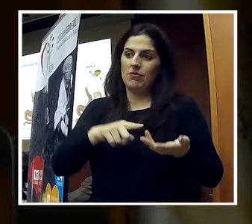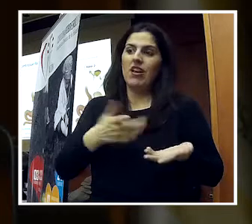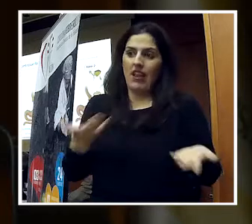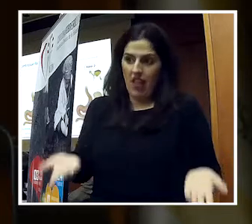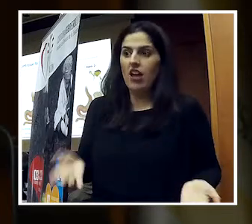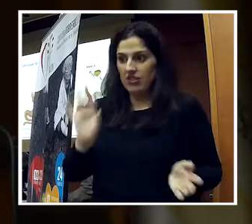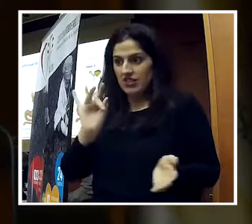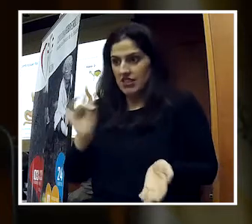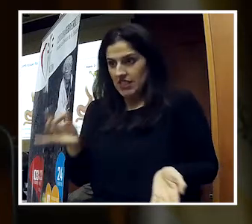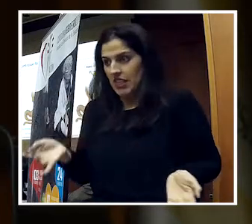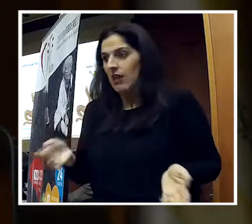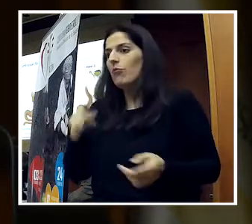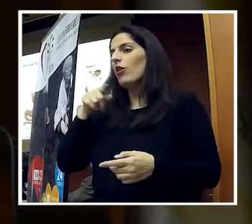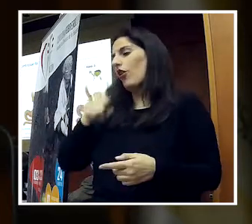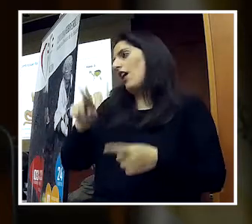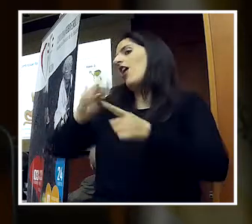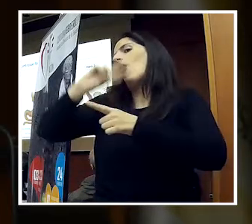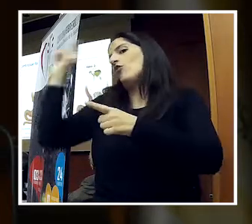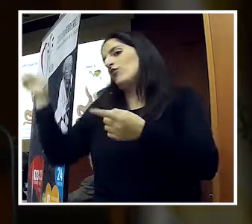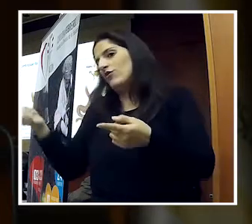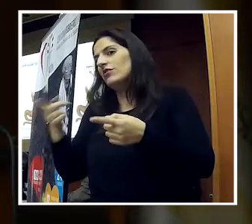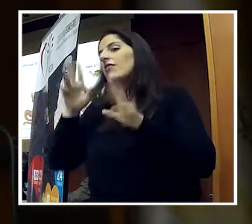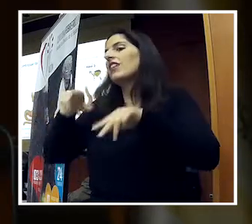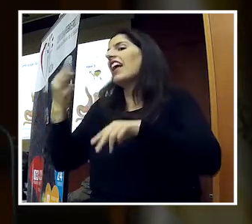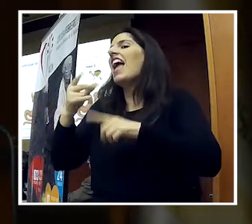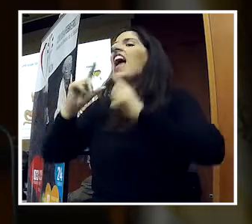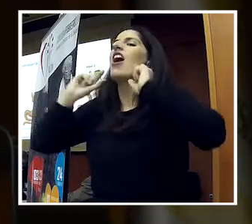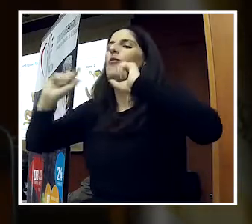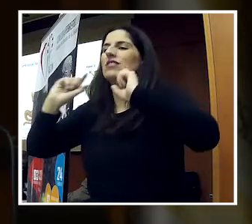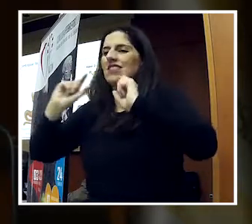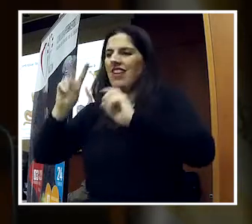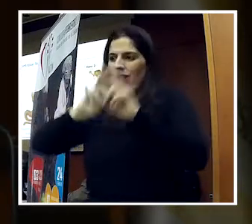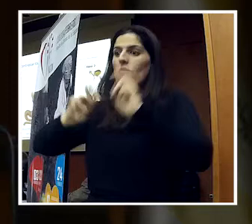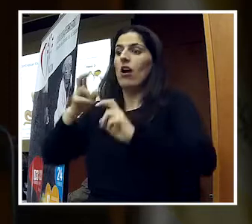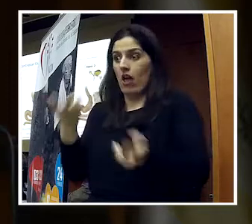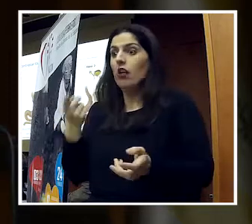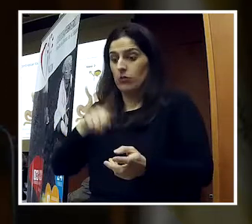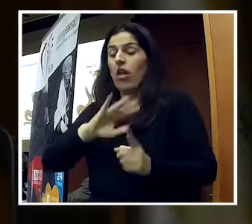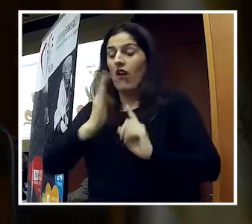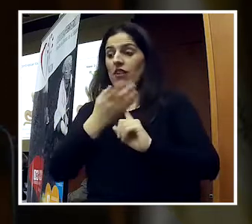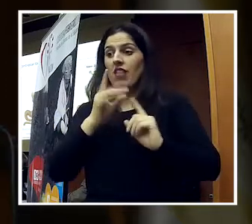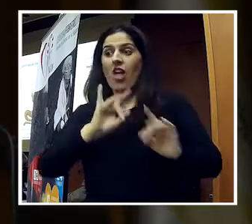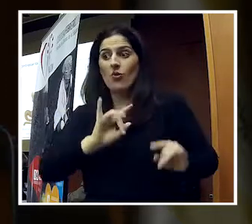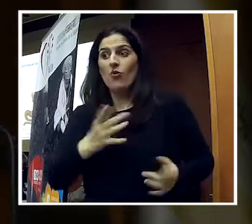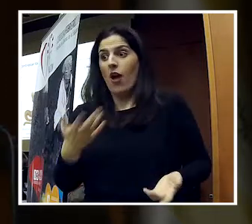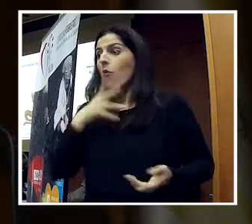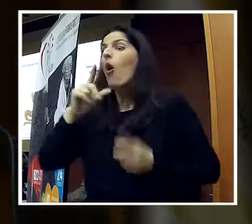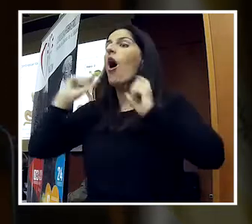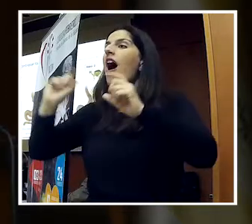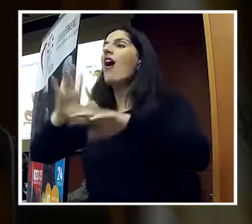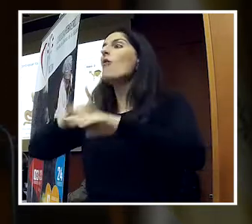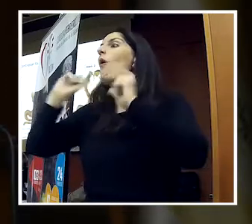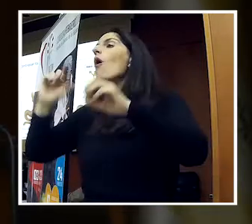2. Evidentemente, esto es una técnica, es un avance en el tratamiento de la diabetes para la diabetes tipo 2